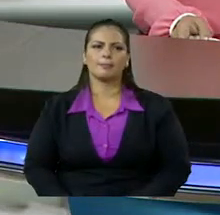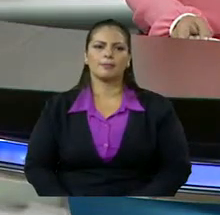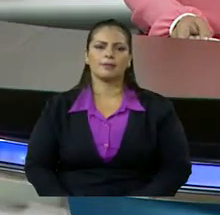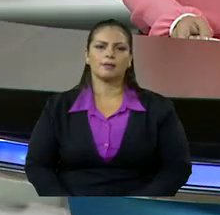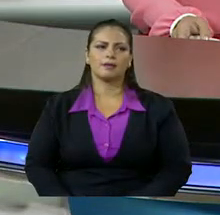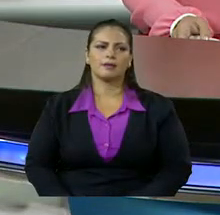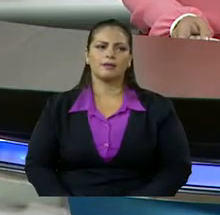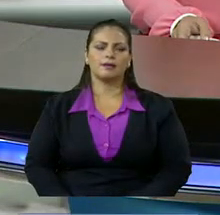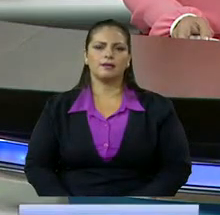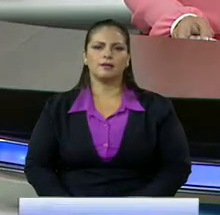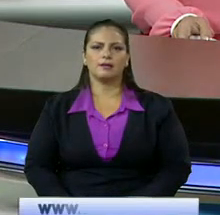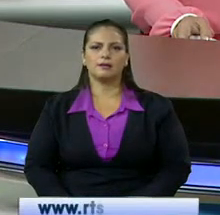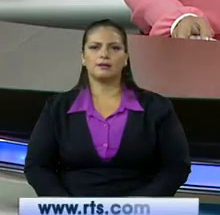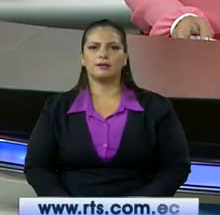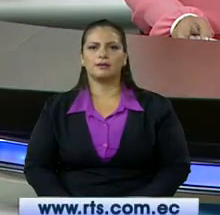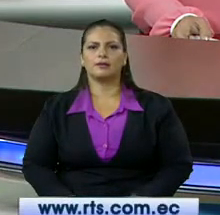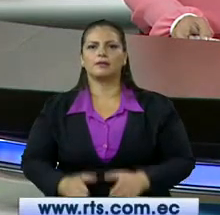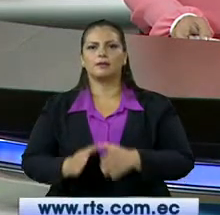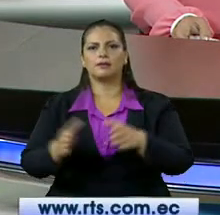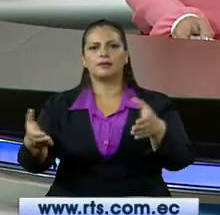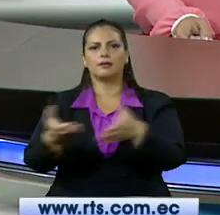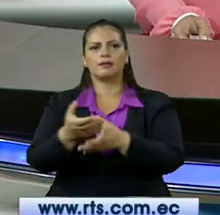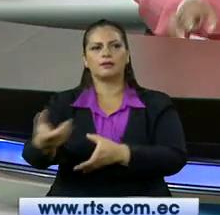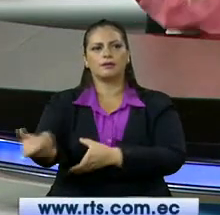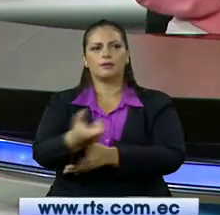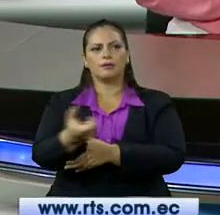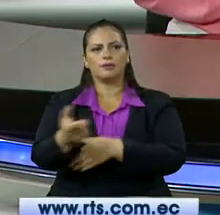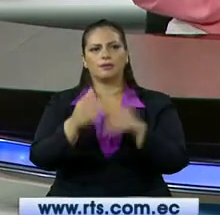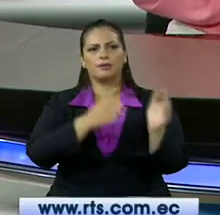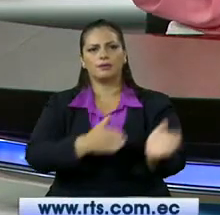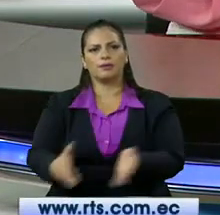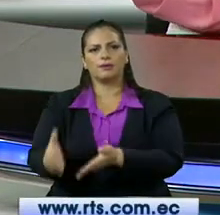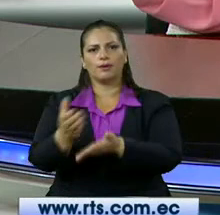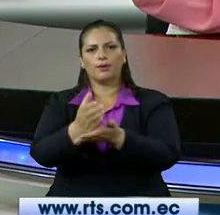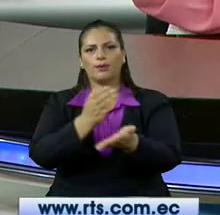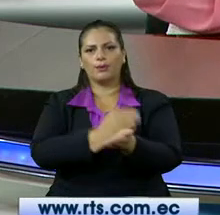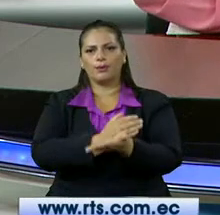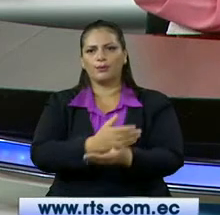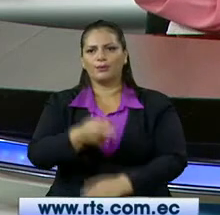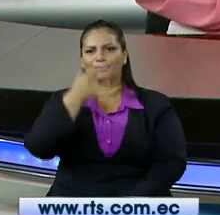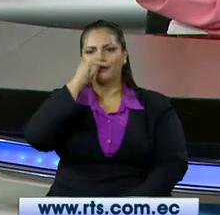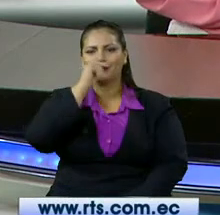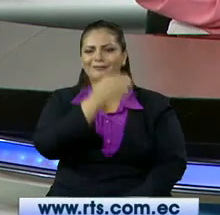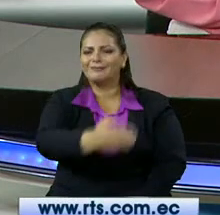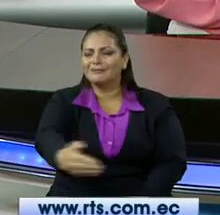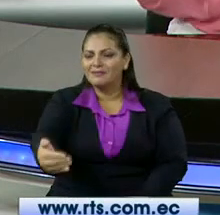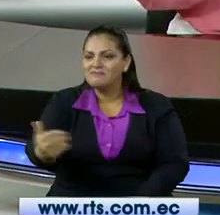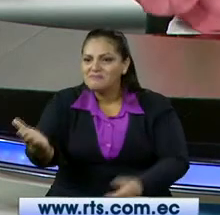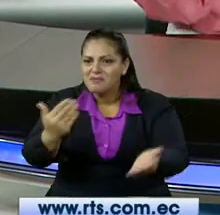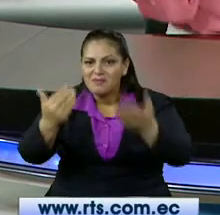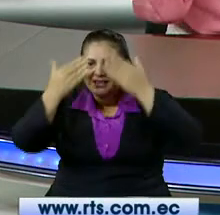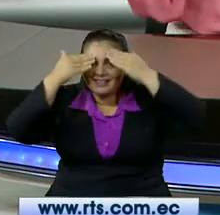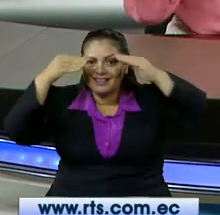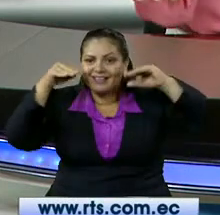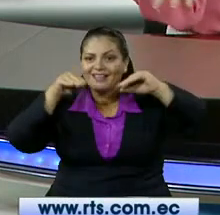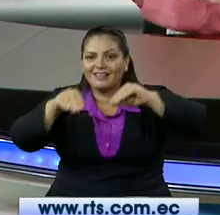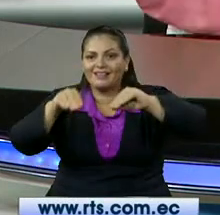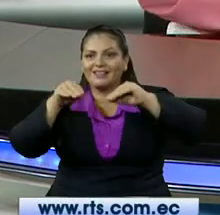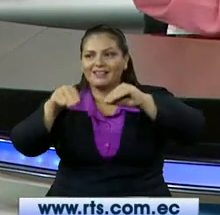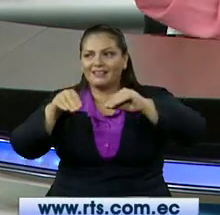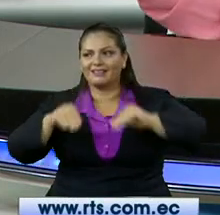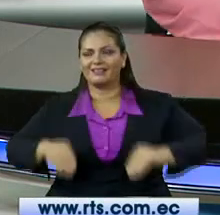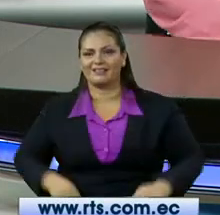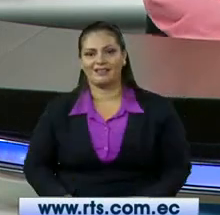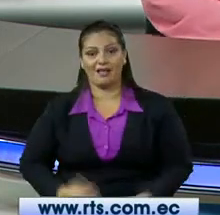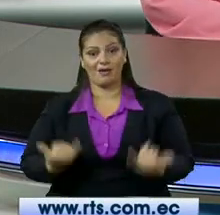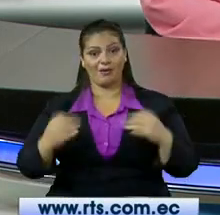El Benemérito Cuerpo de Bomberos de Guayaquil organiza un curso instructivo para los más pequeños durante la etapa justamente de